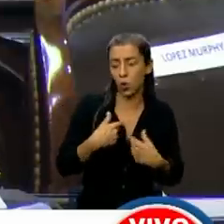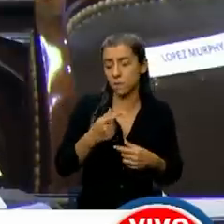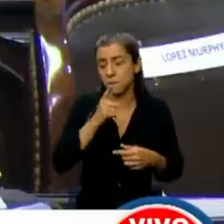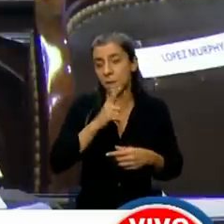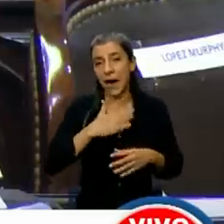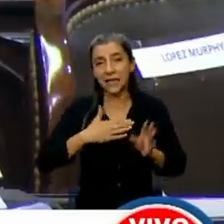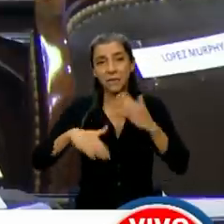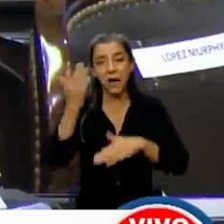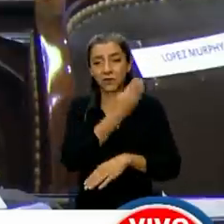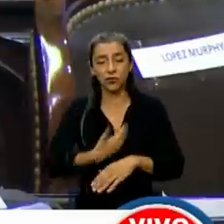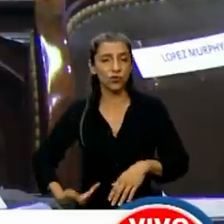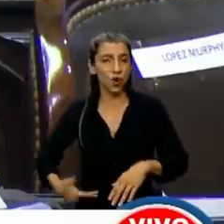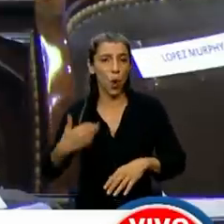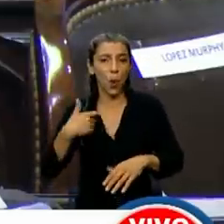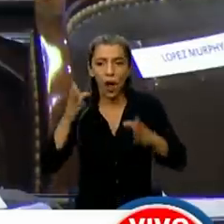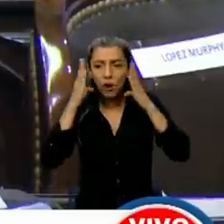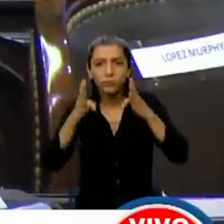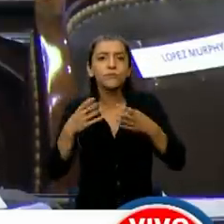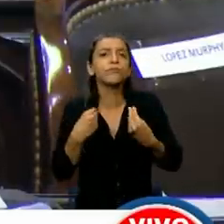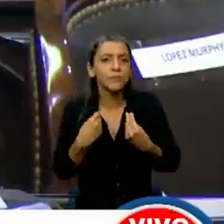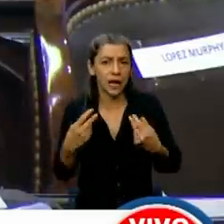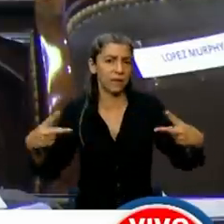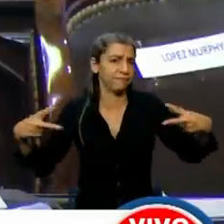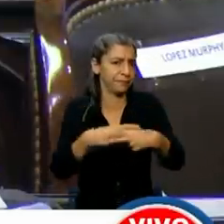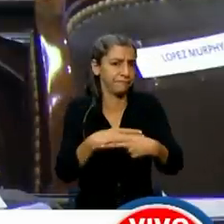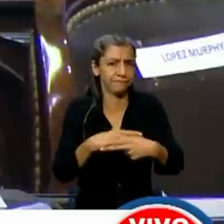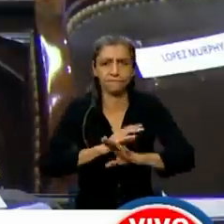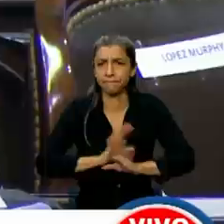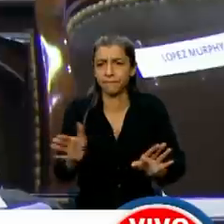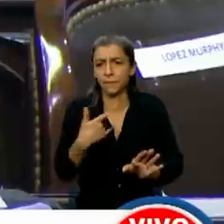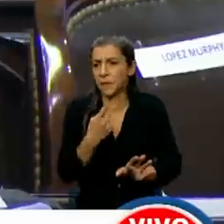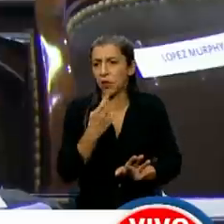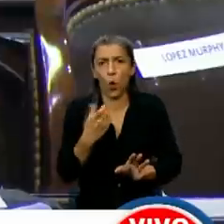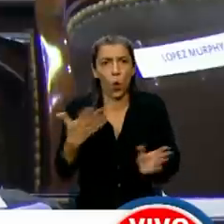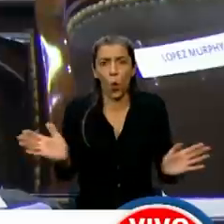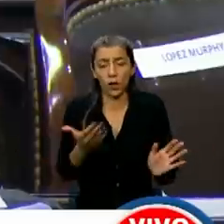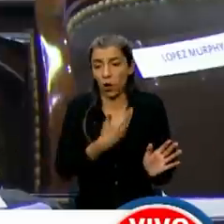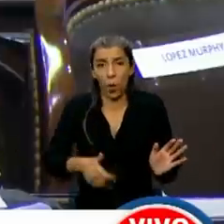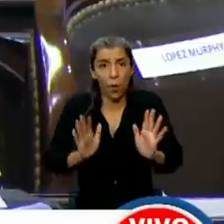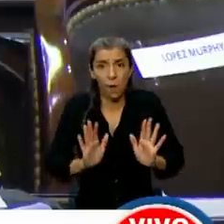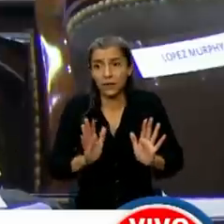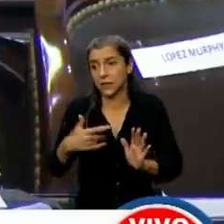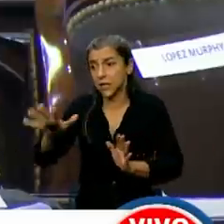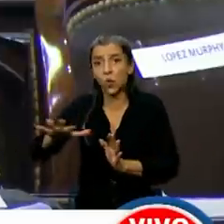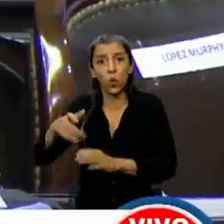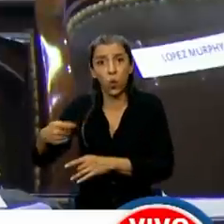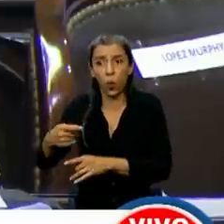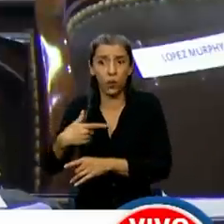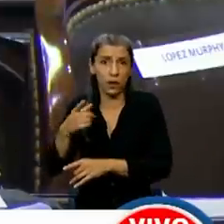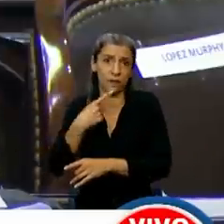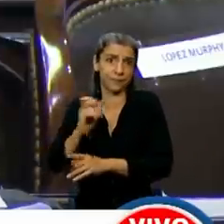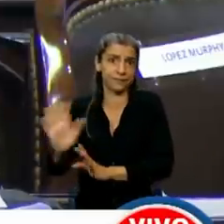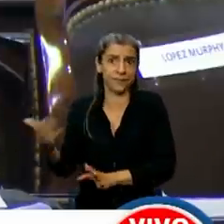este gobierno claramente es un gobierno del ajuste permanente lo saben muy bien los jubilados que